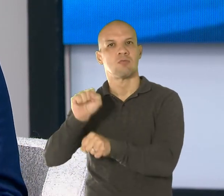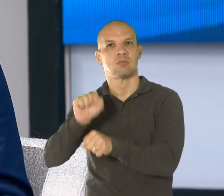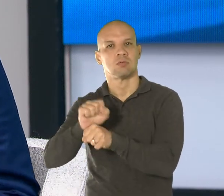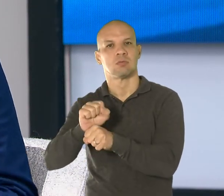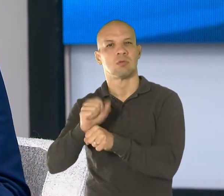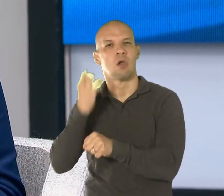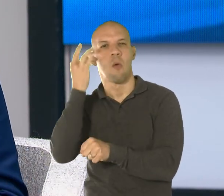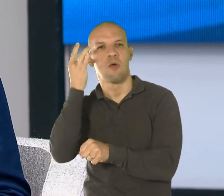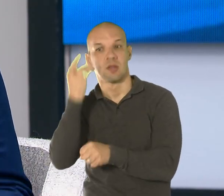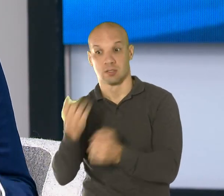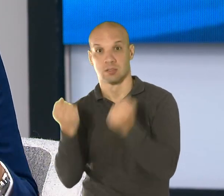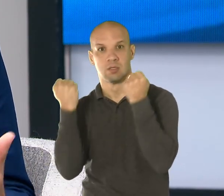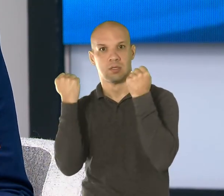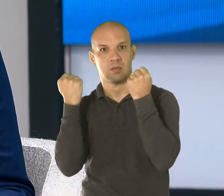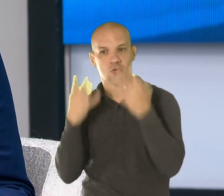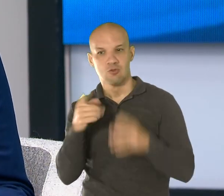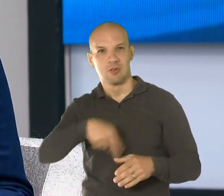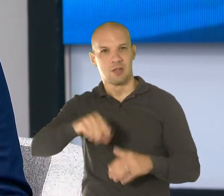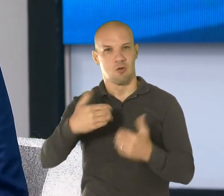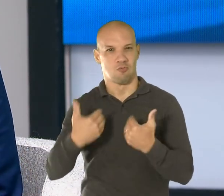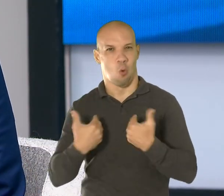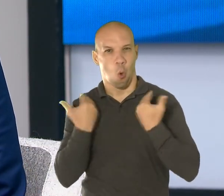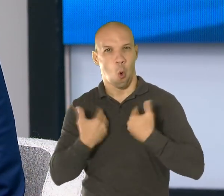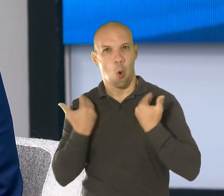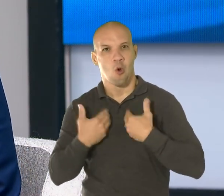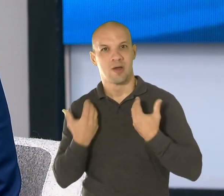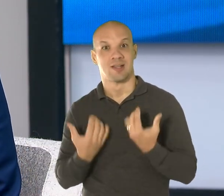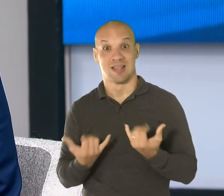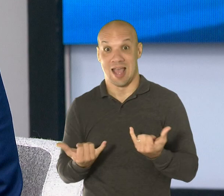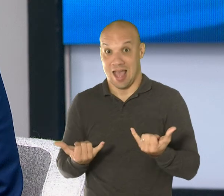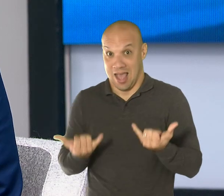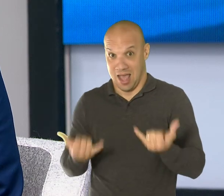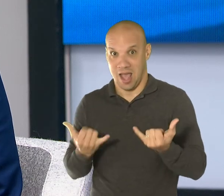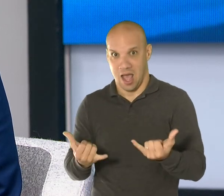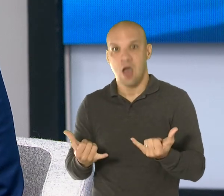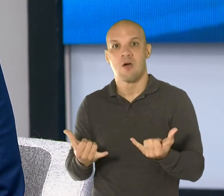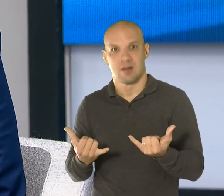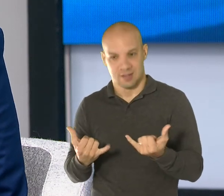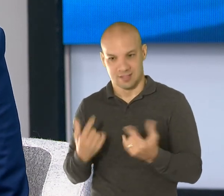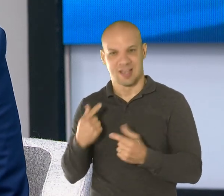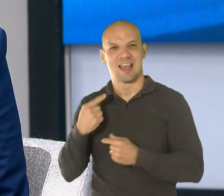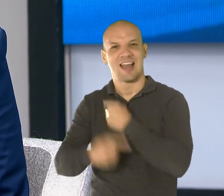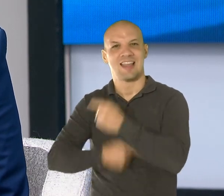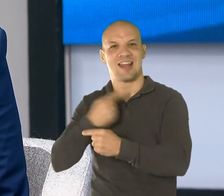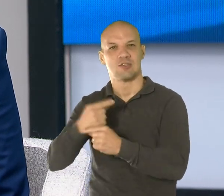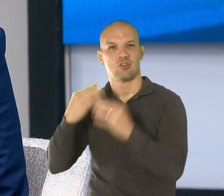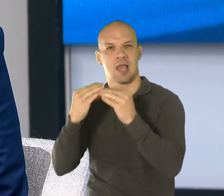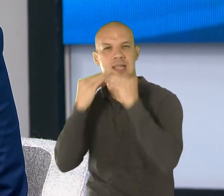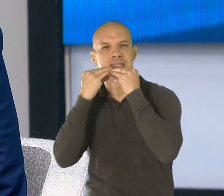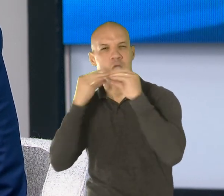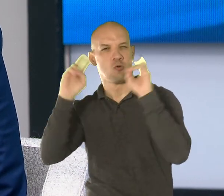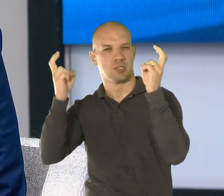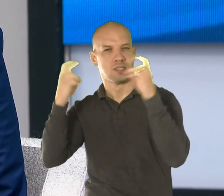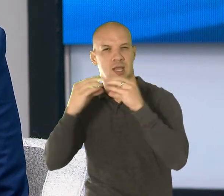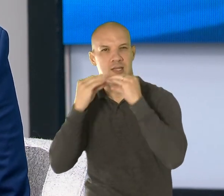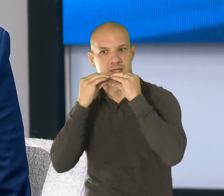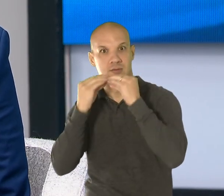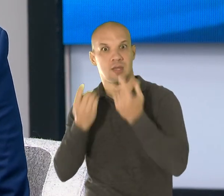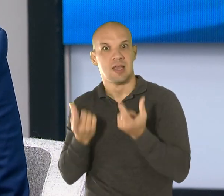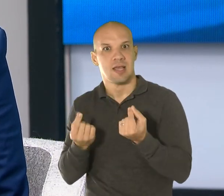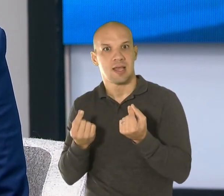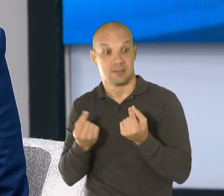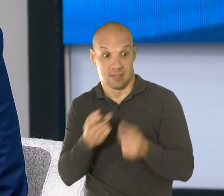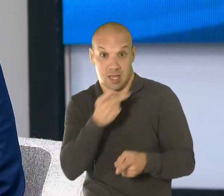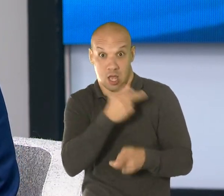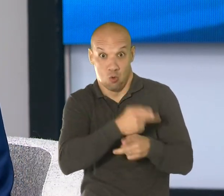Porque muchos de los millennials, muchos de la generación jóvenes están en lo que se llama la generación del sándwich, donde están cuidando a sus